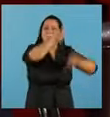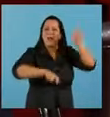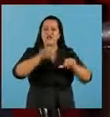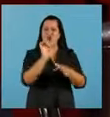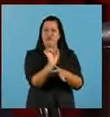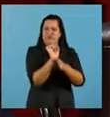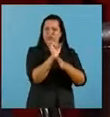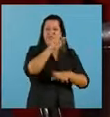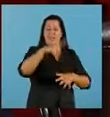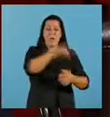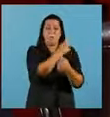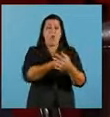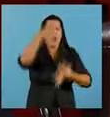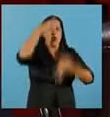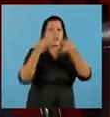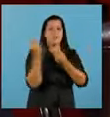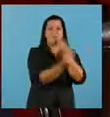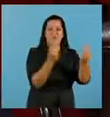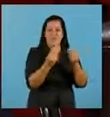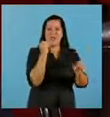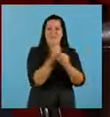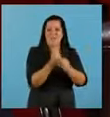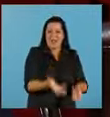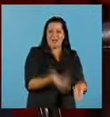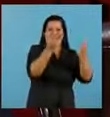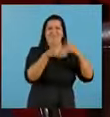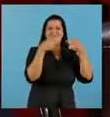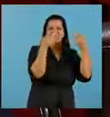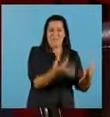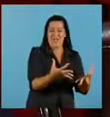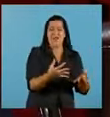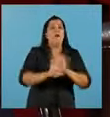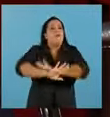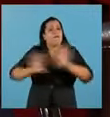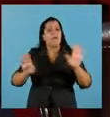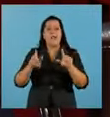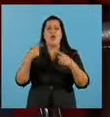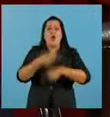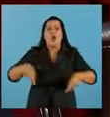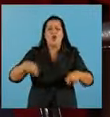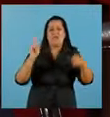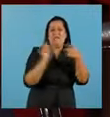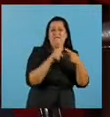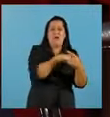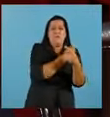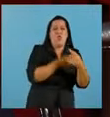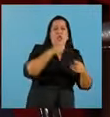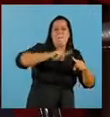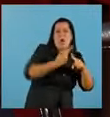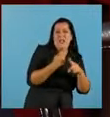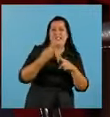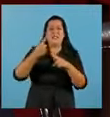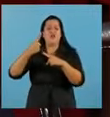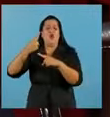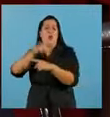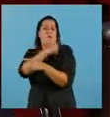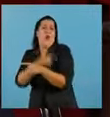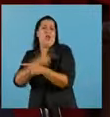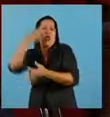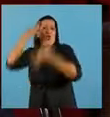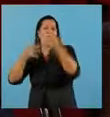del Poder Judicial. Queremos desterrar para siempre las componendas entre el Poder Político y el Poder Judicial,